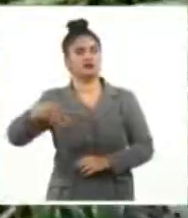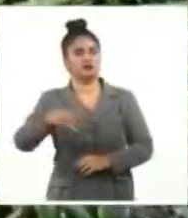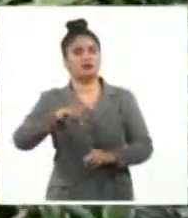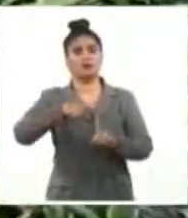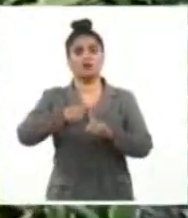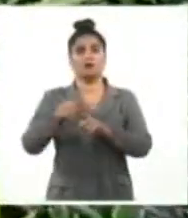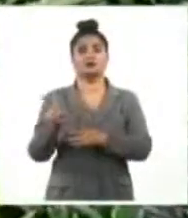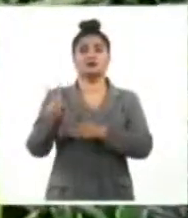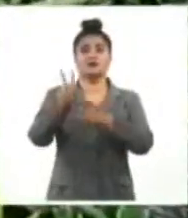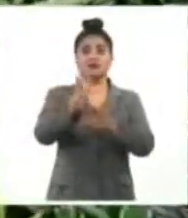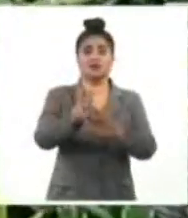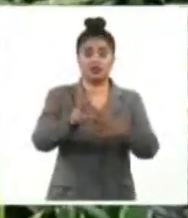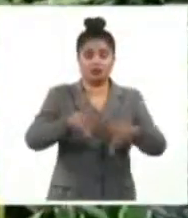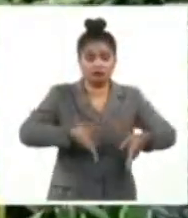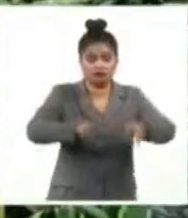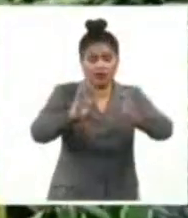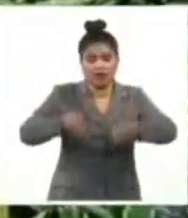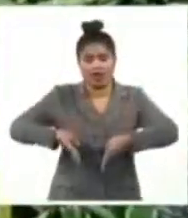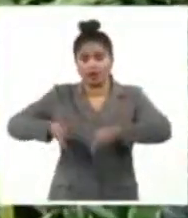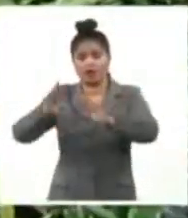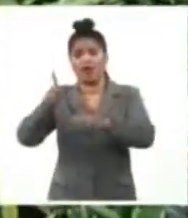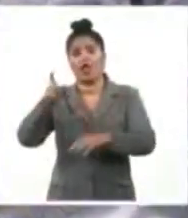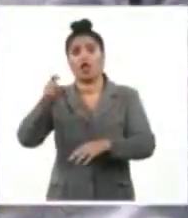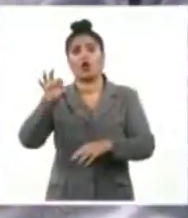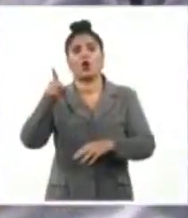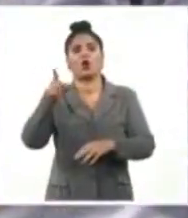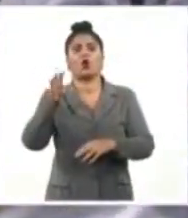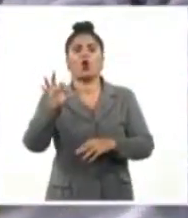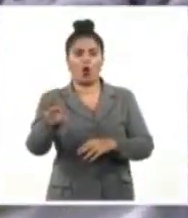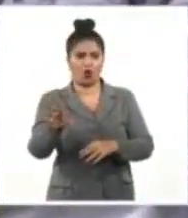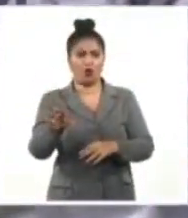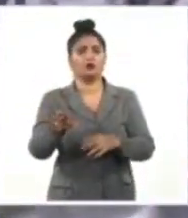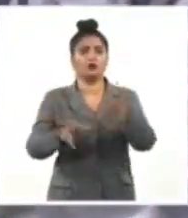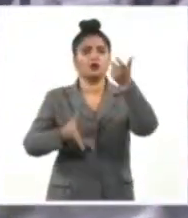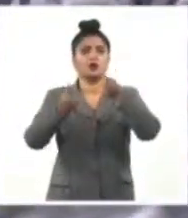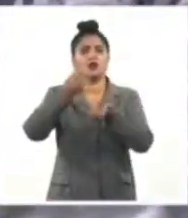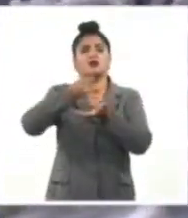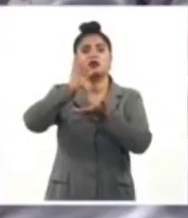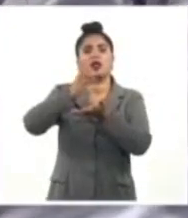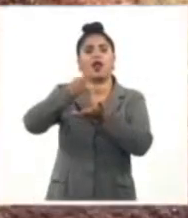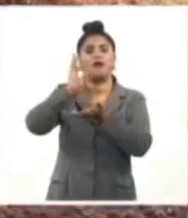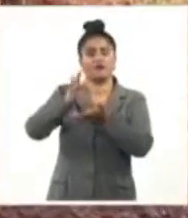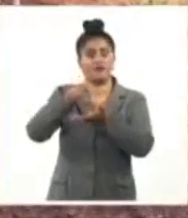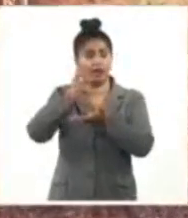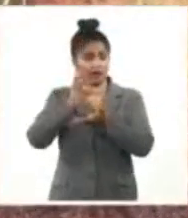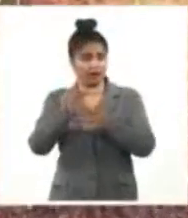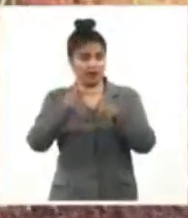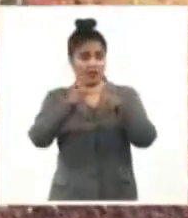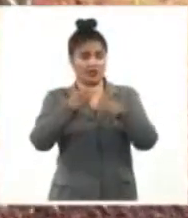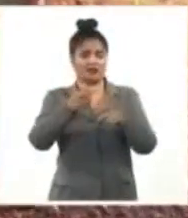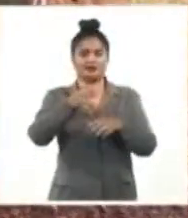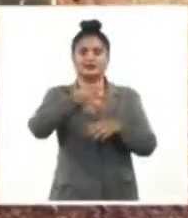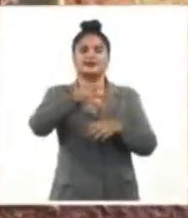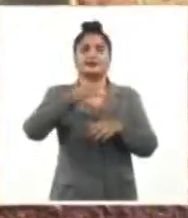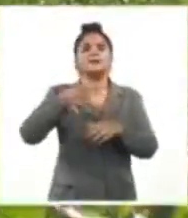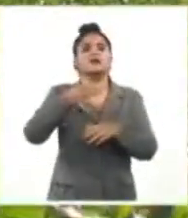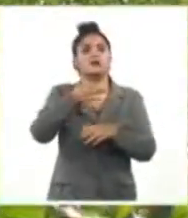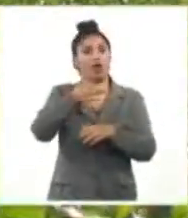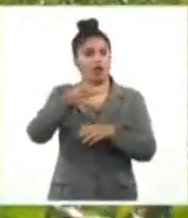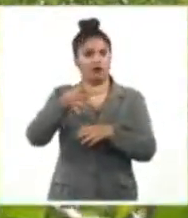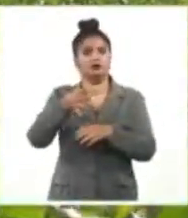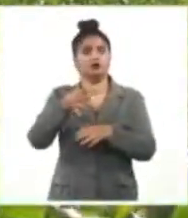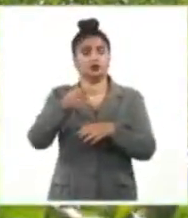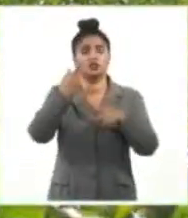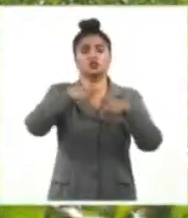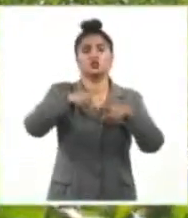llegaron hasta los viveros de coco, café y cacao, formas productivas, cooperativas agropecuarias y no agropecuarias, donde indicaron impulsar de